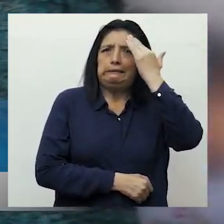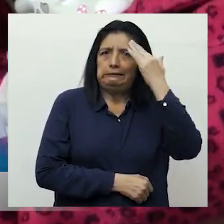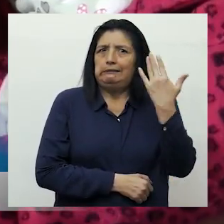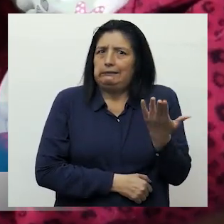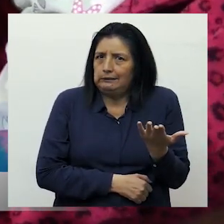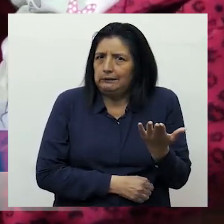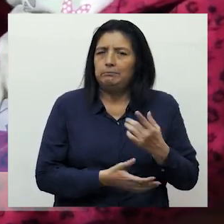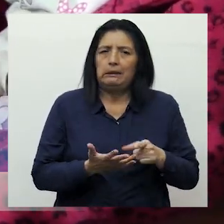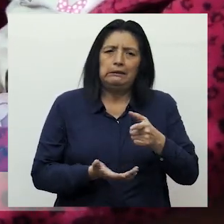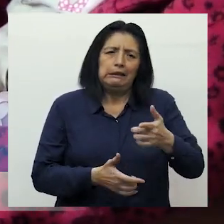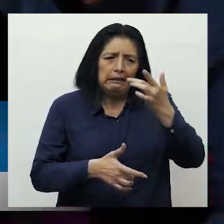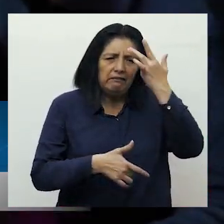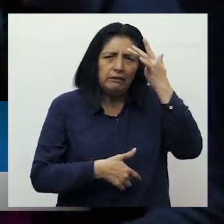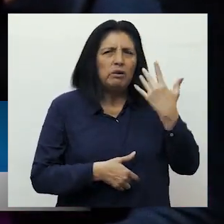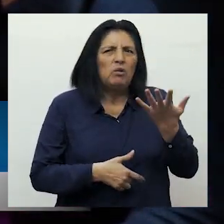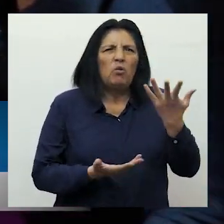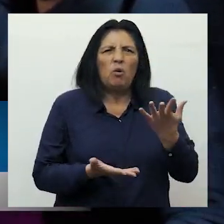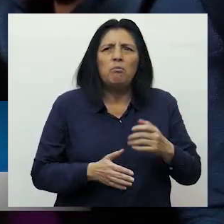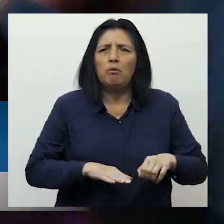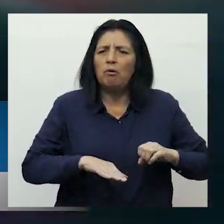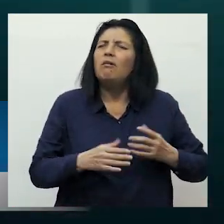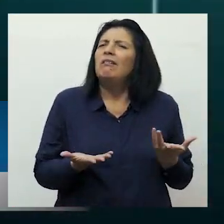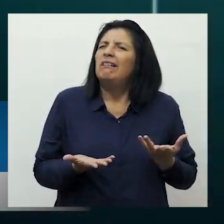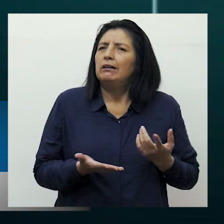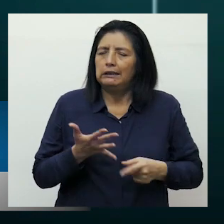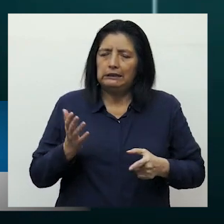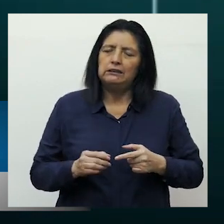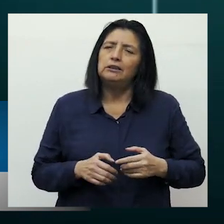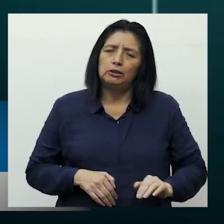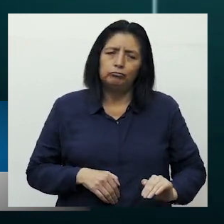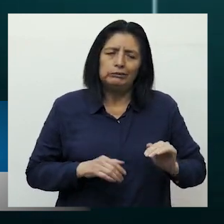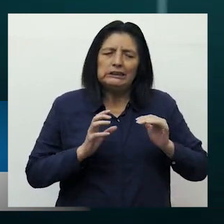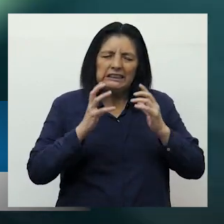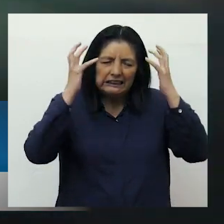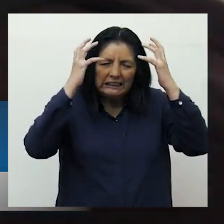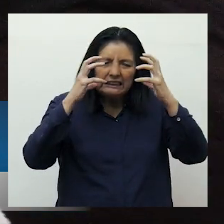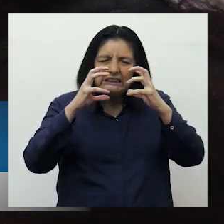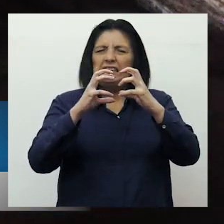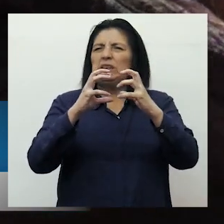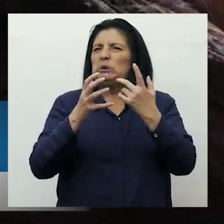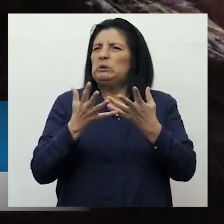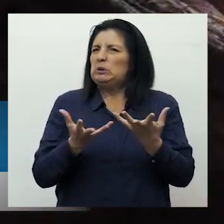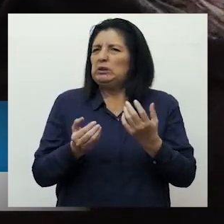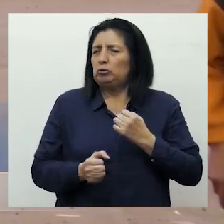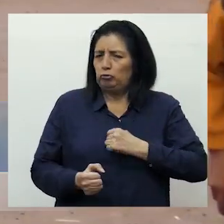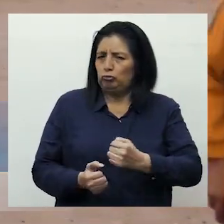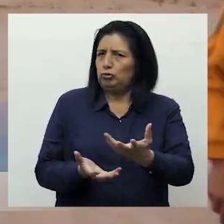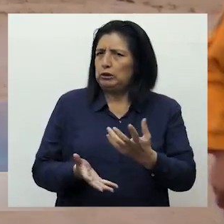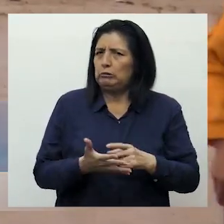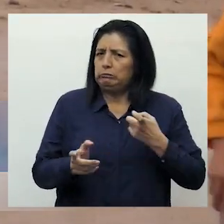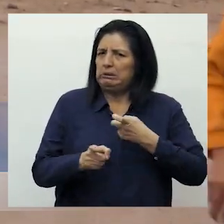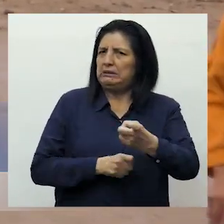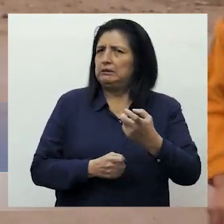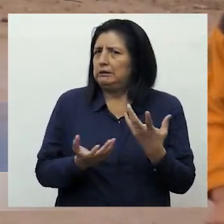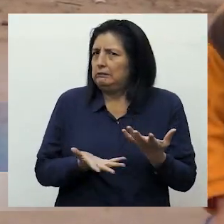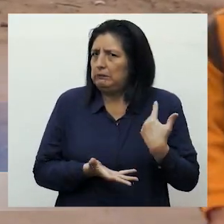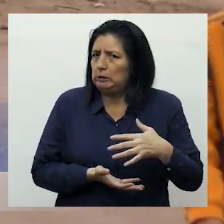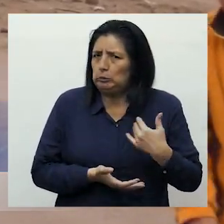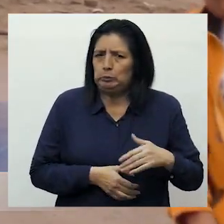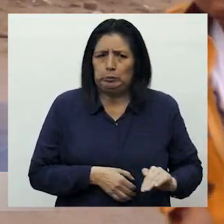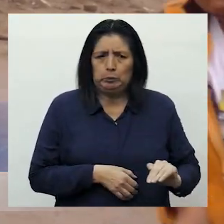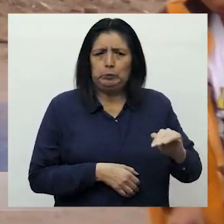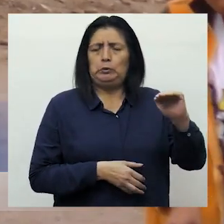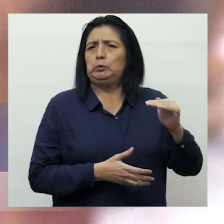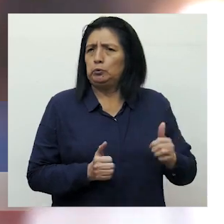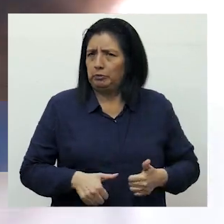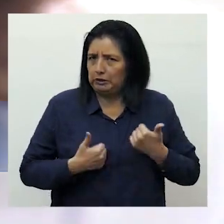cerca cómo esta enfermedad influye generalmente en el desarrollo cerebral e integral de sus hijos, perjudicándolos a lo largo de su